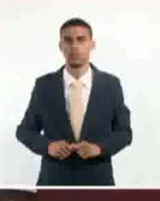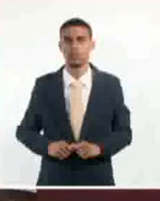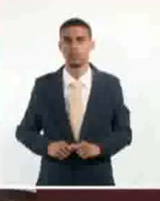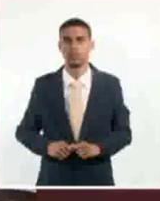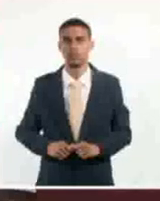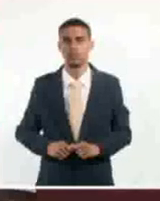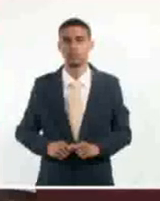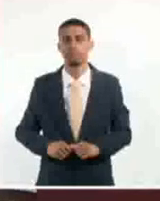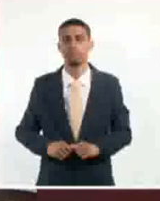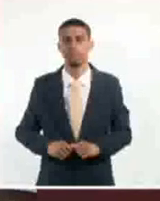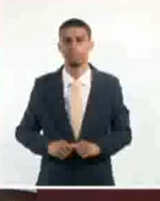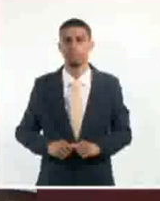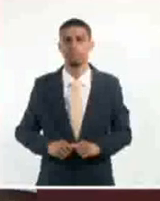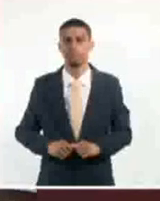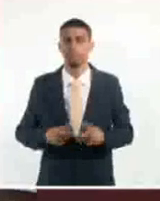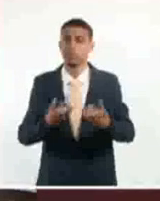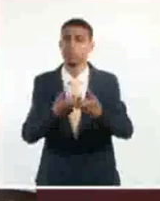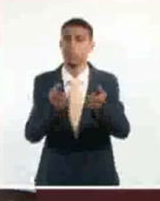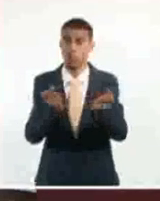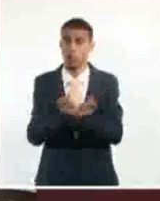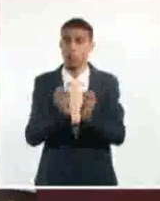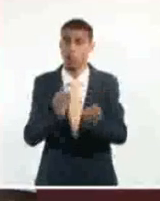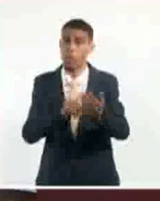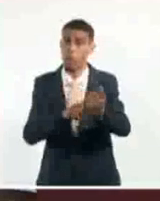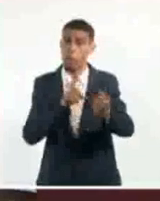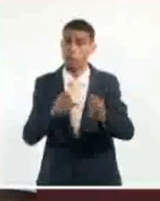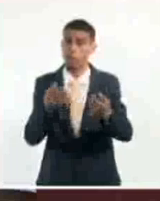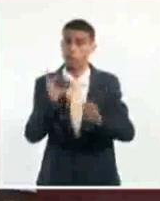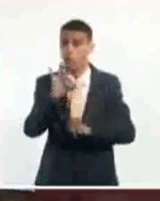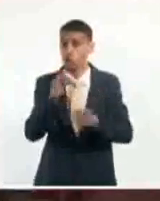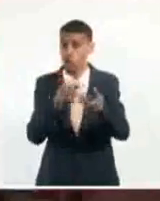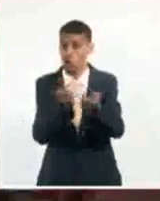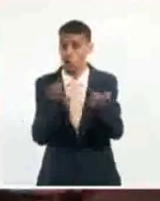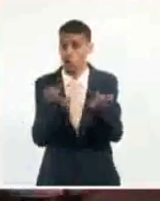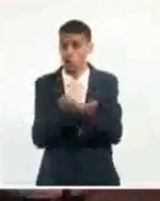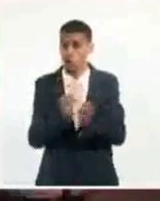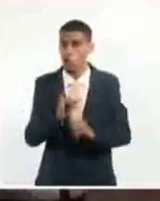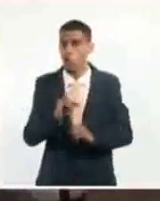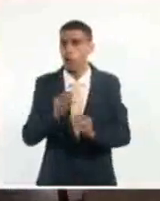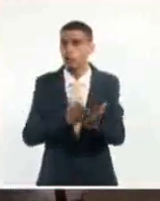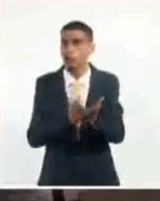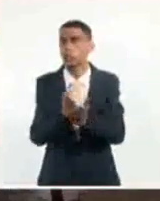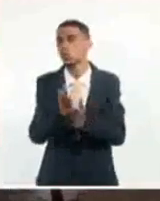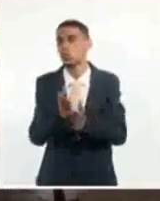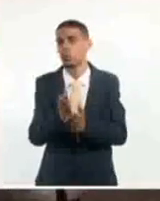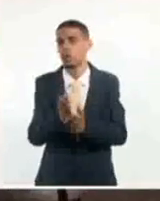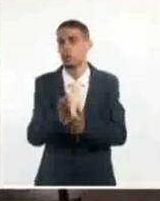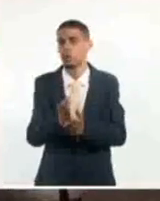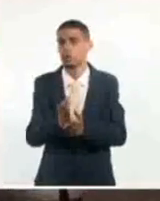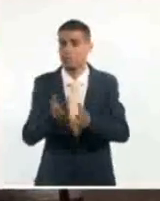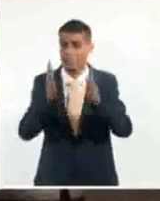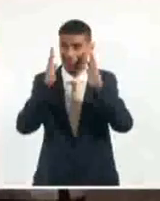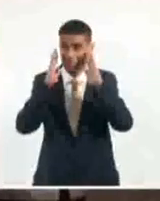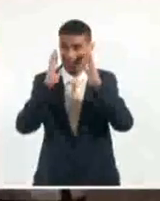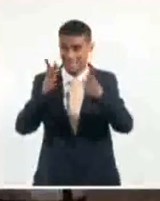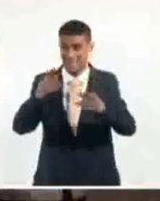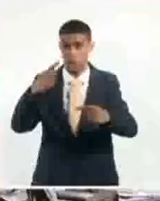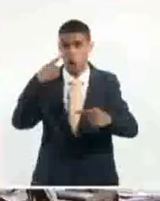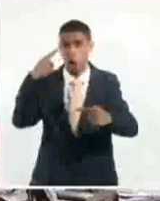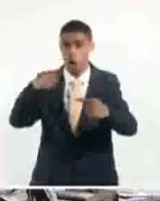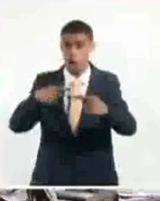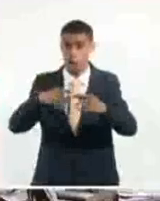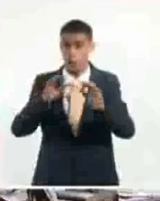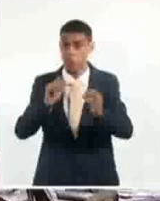Catalogado como el Congreso de la Continuidad Histórica, la octava cita del Partido Comunista de Cuba centró su mirada en asuntos medulares de la